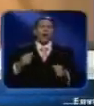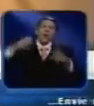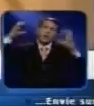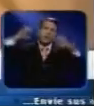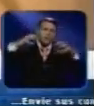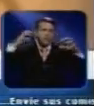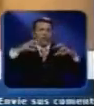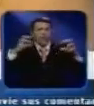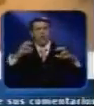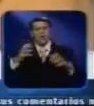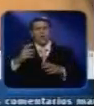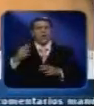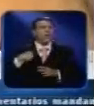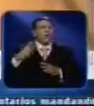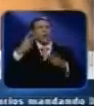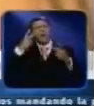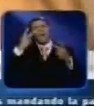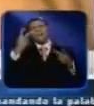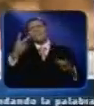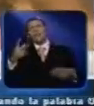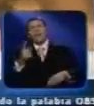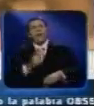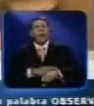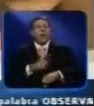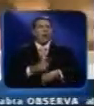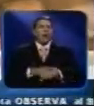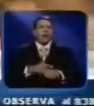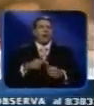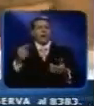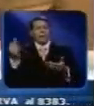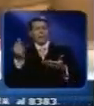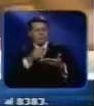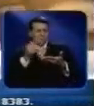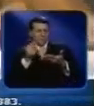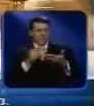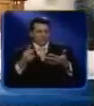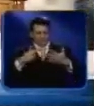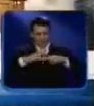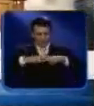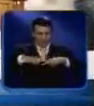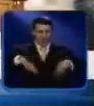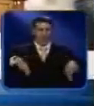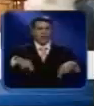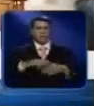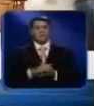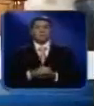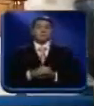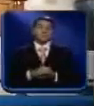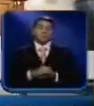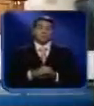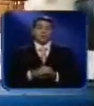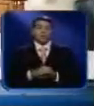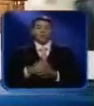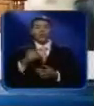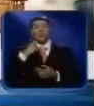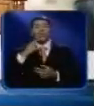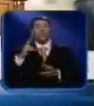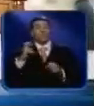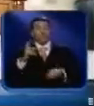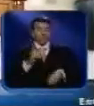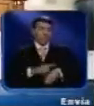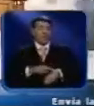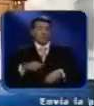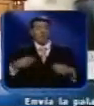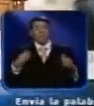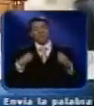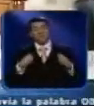No veo la hora de pintar tu desnudez. Comenzar esta nueva etapa en mi vida con tanto